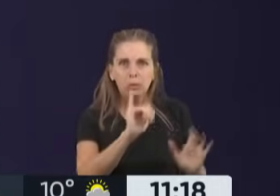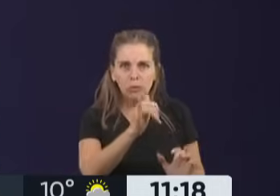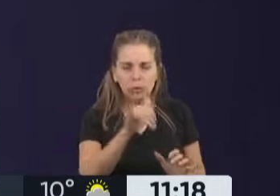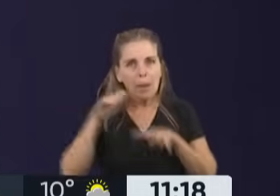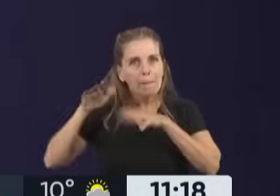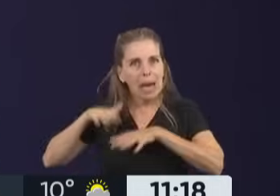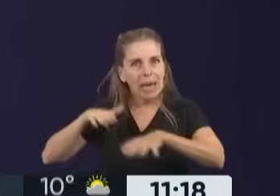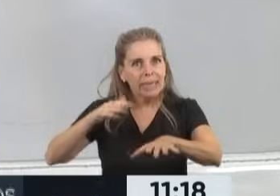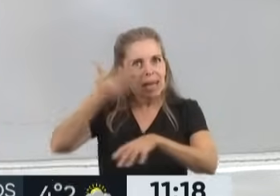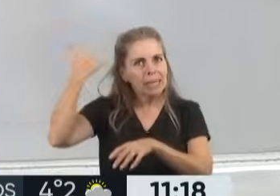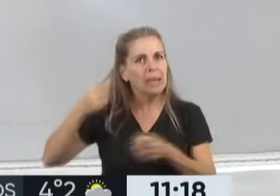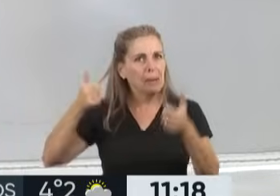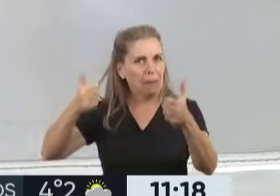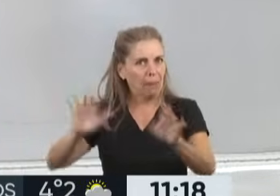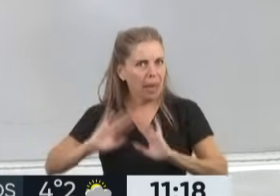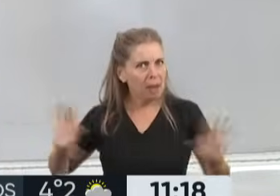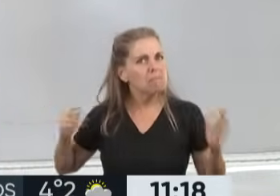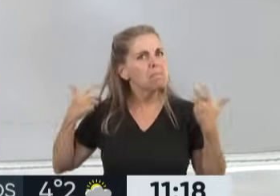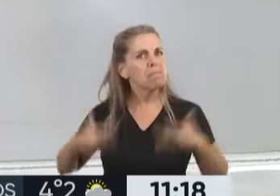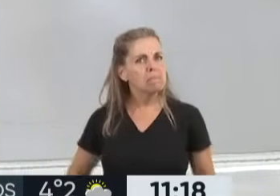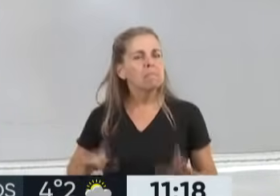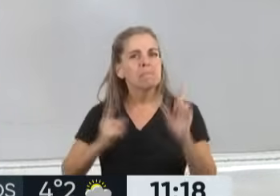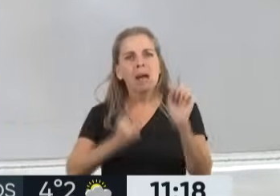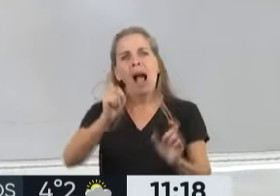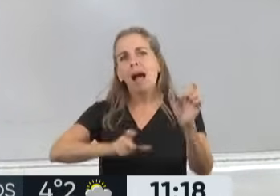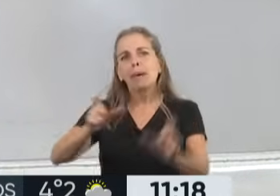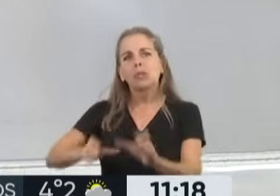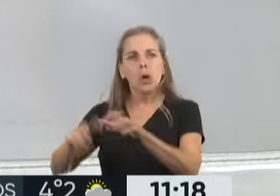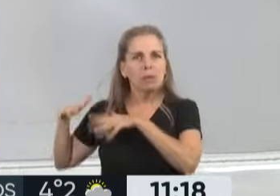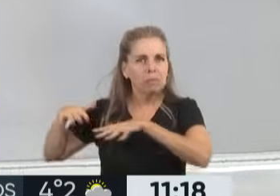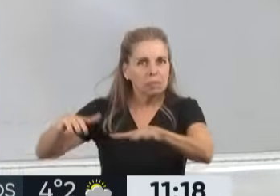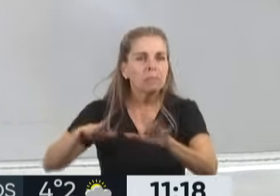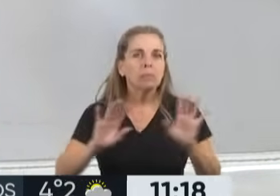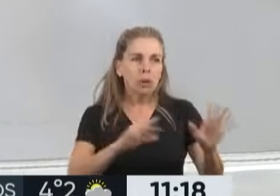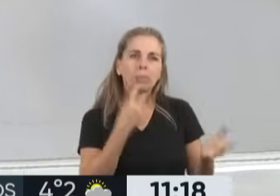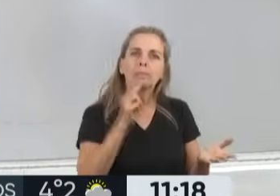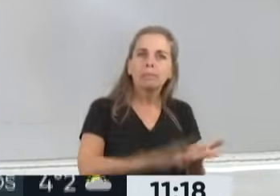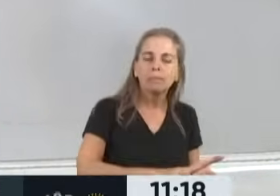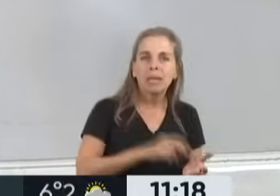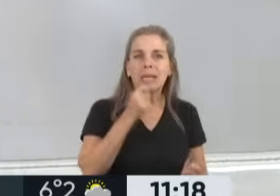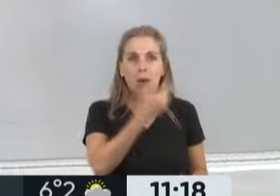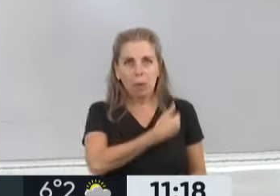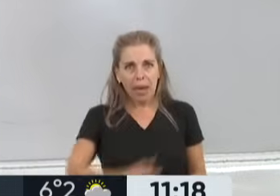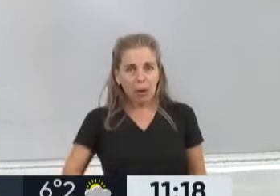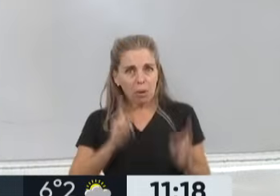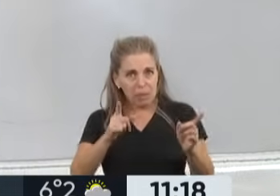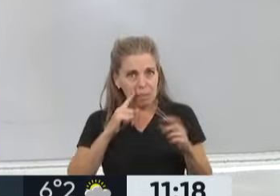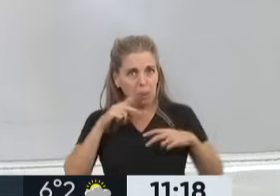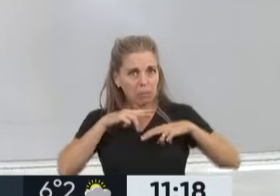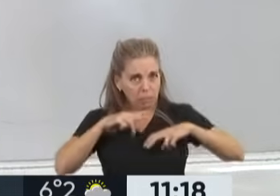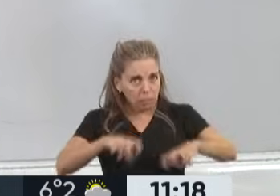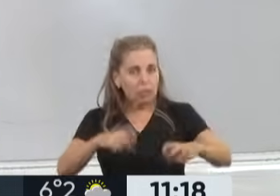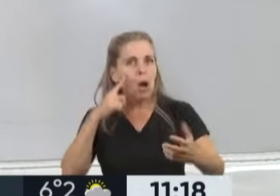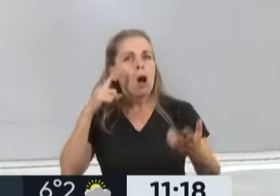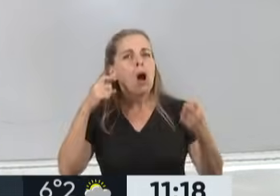genuina. Pero si se puede aclarar este punto, digo, si ustedes van a insistir con la auditoría, si el arancelamiento sigue en discusión, y